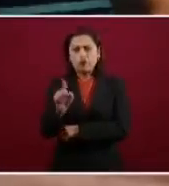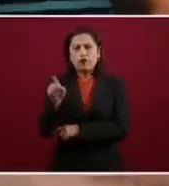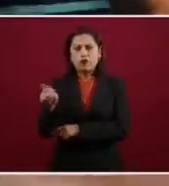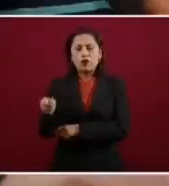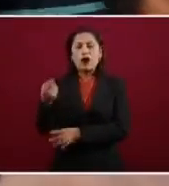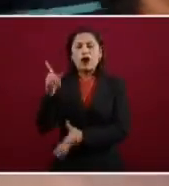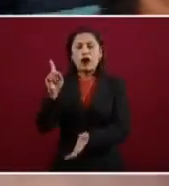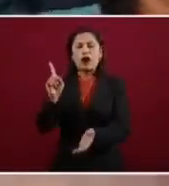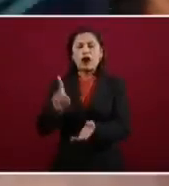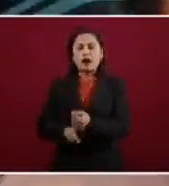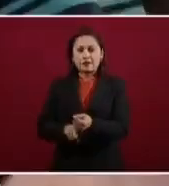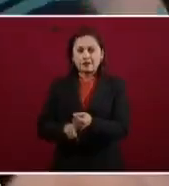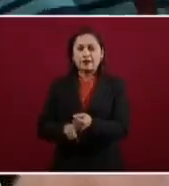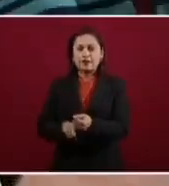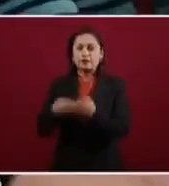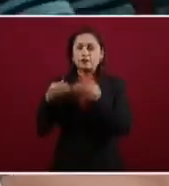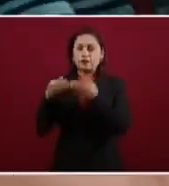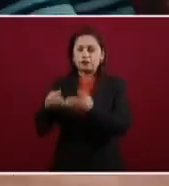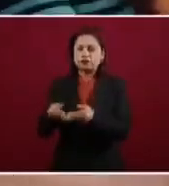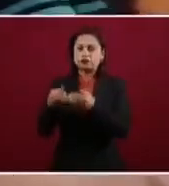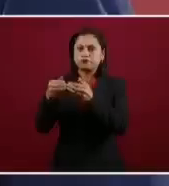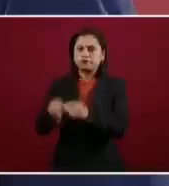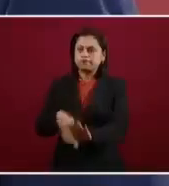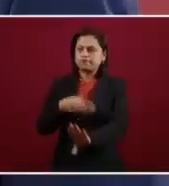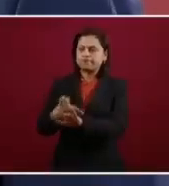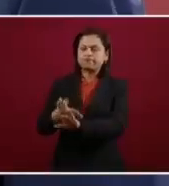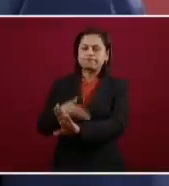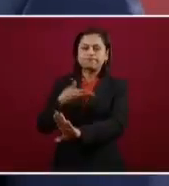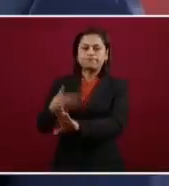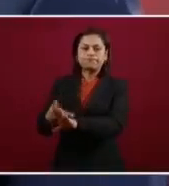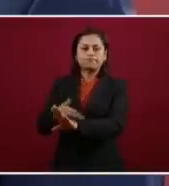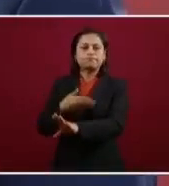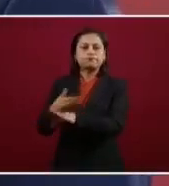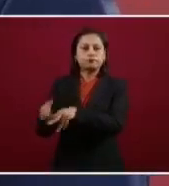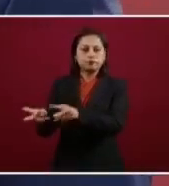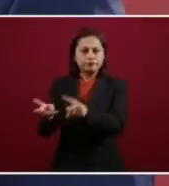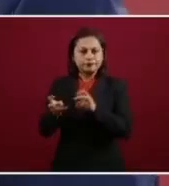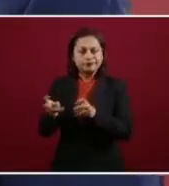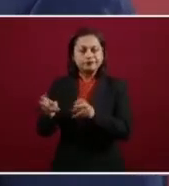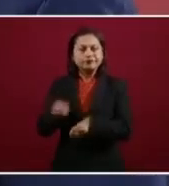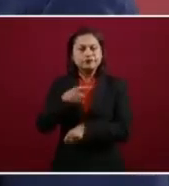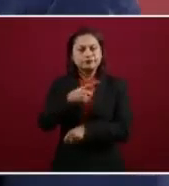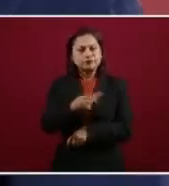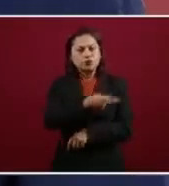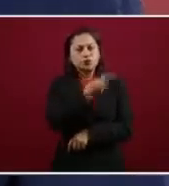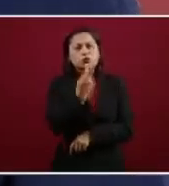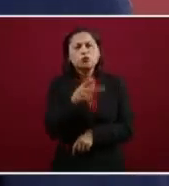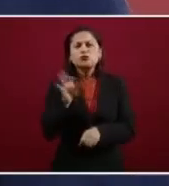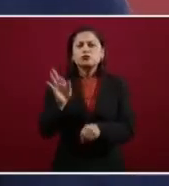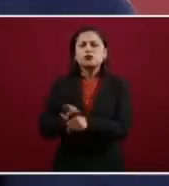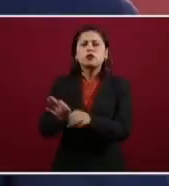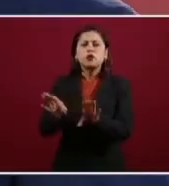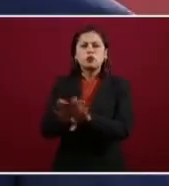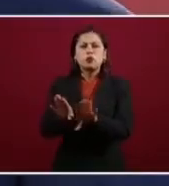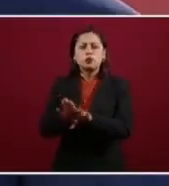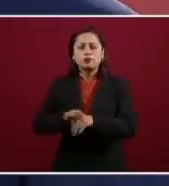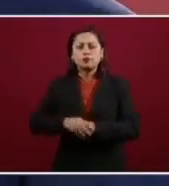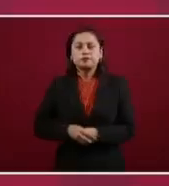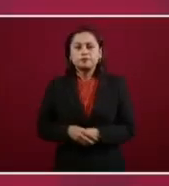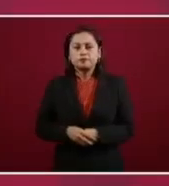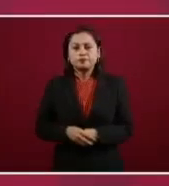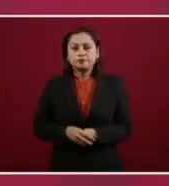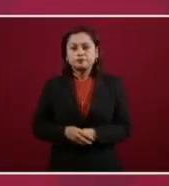en contra de buques mercantes sobre todo si es parte de lo que nos acaba de